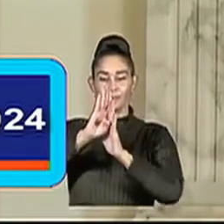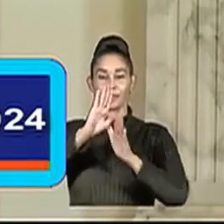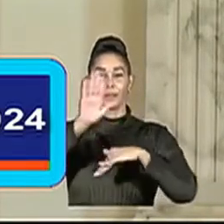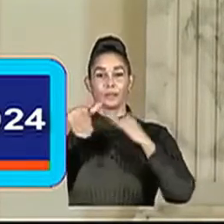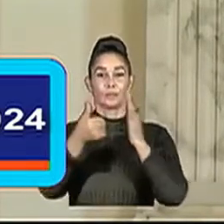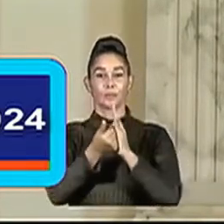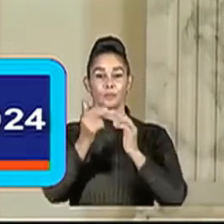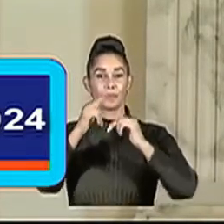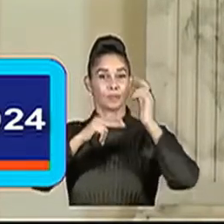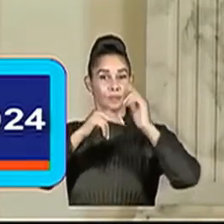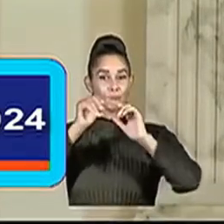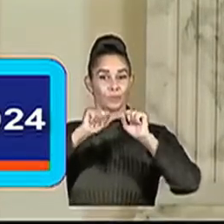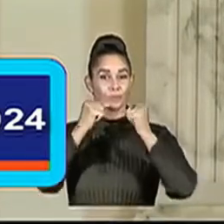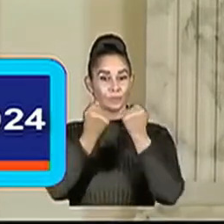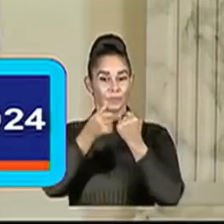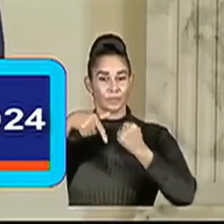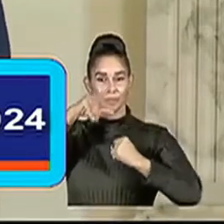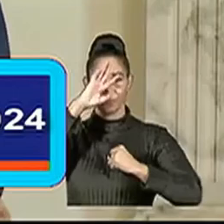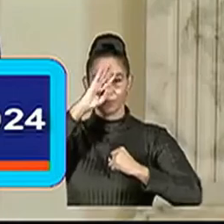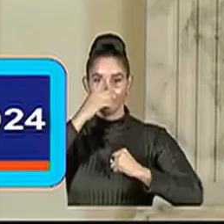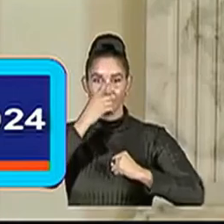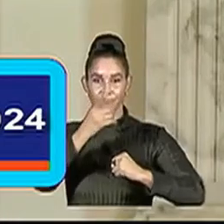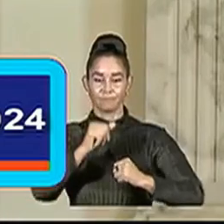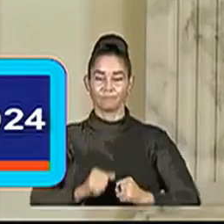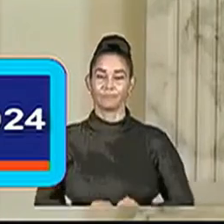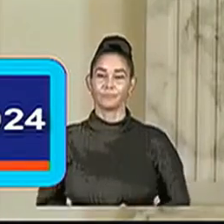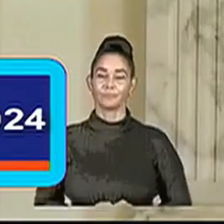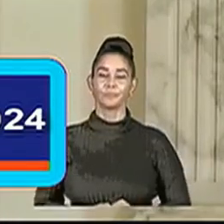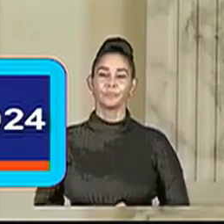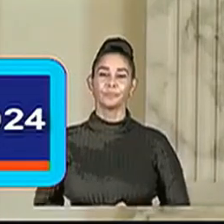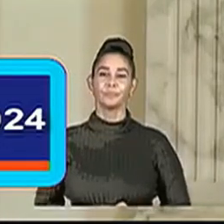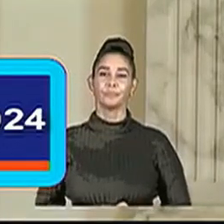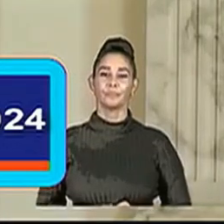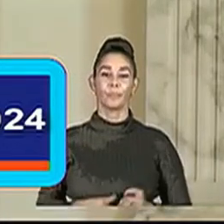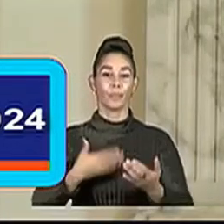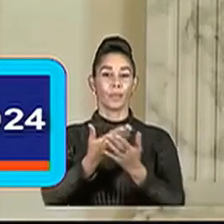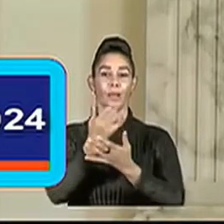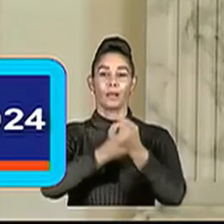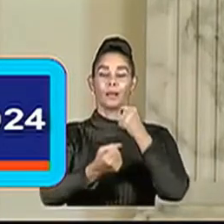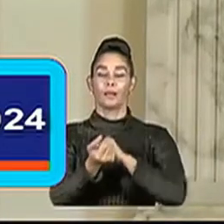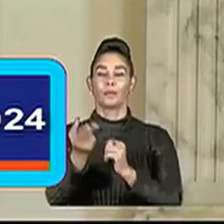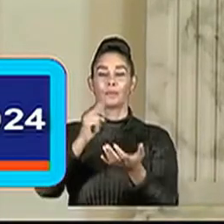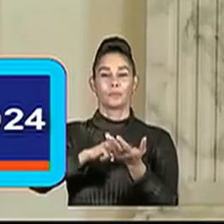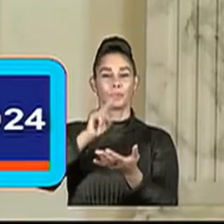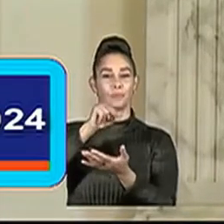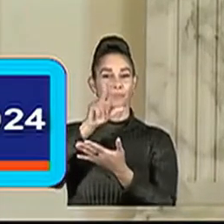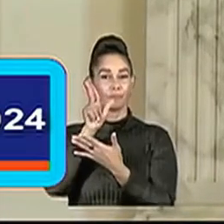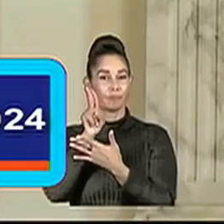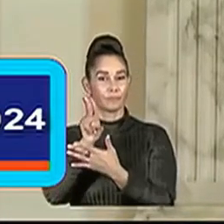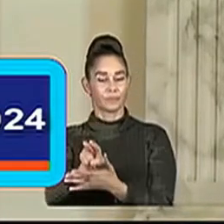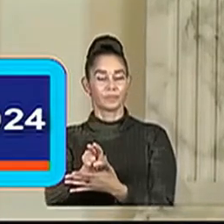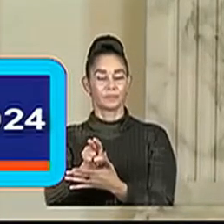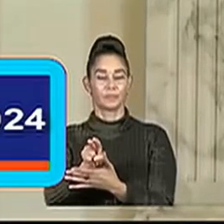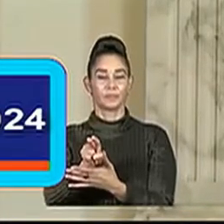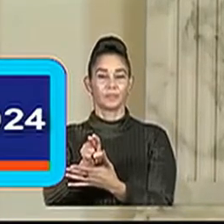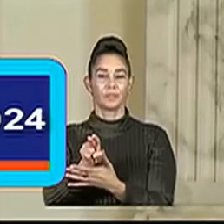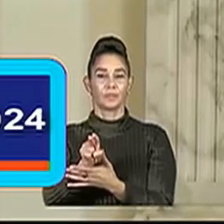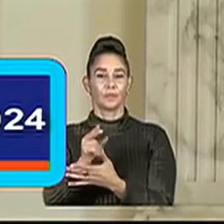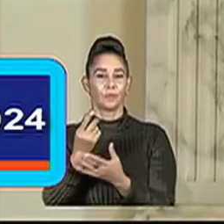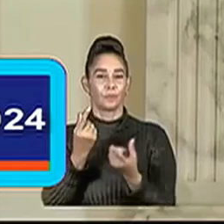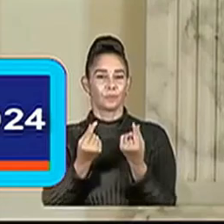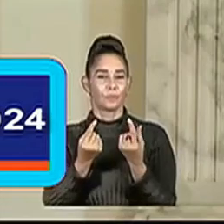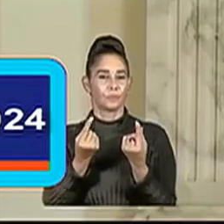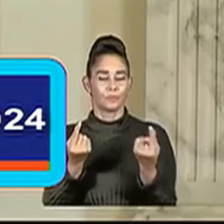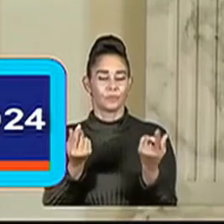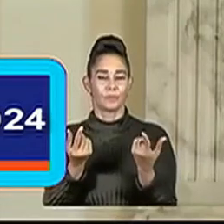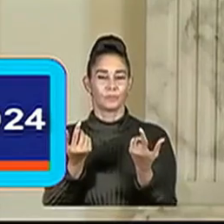construcción social de la República Dominicana. Hasta el año 2022, solo existía en nuestro